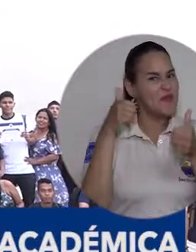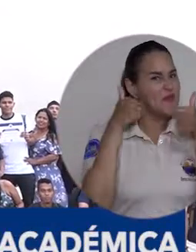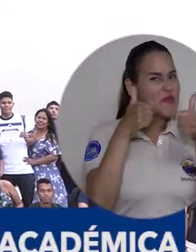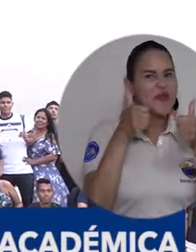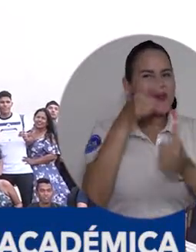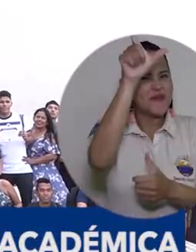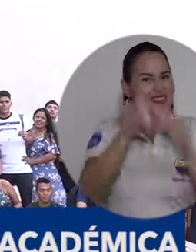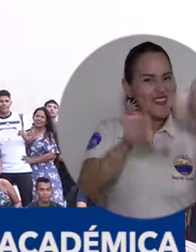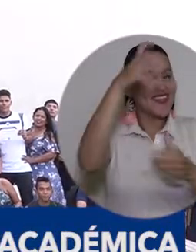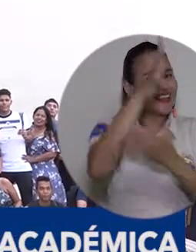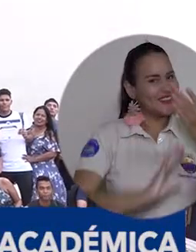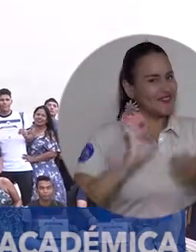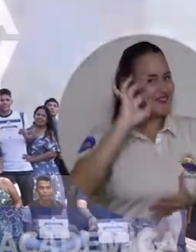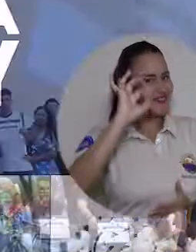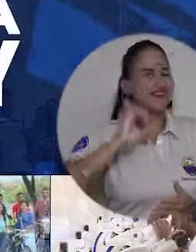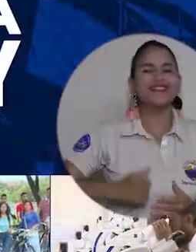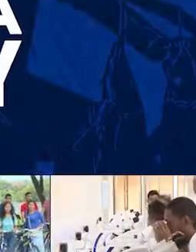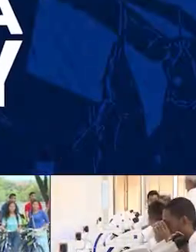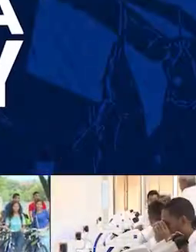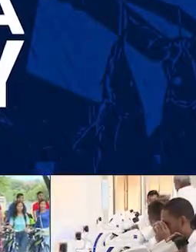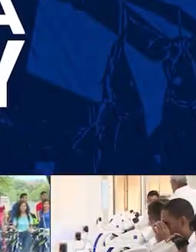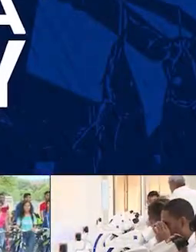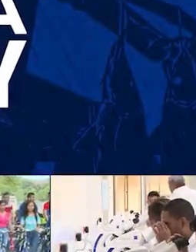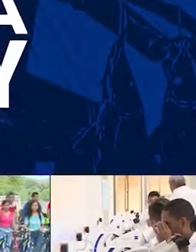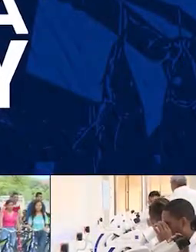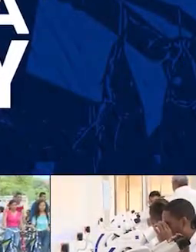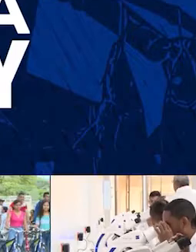Unimagdalena premia la calidad académica.